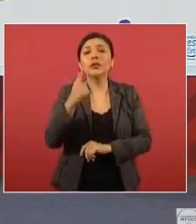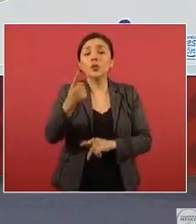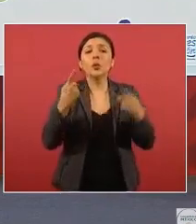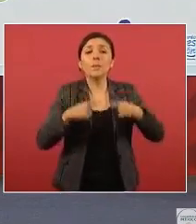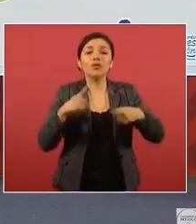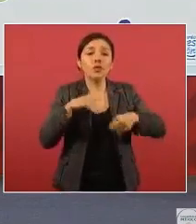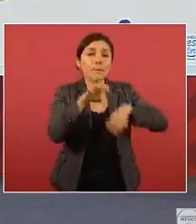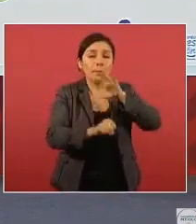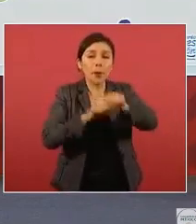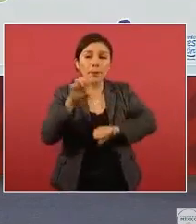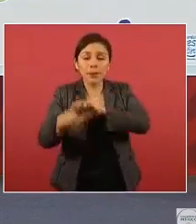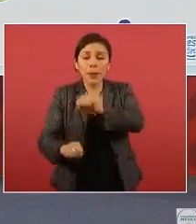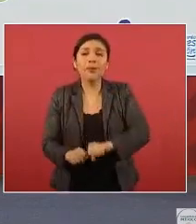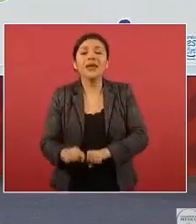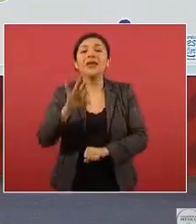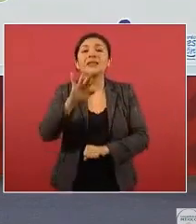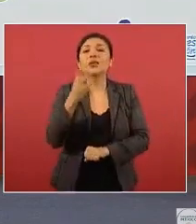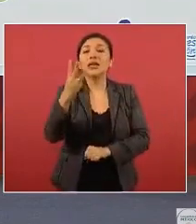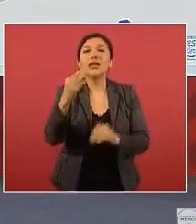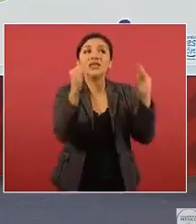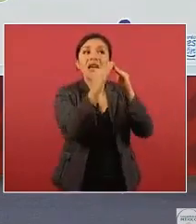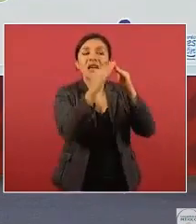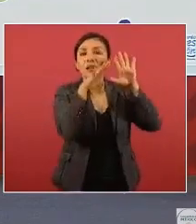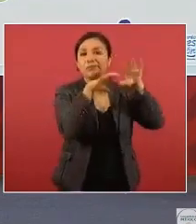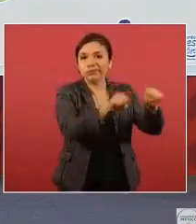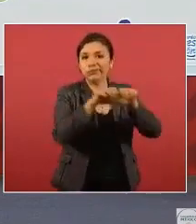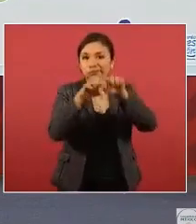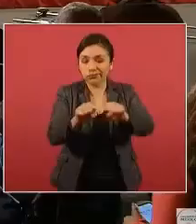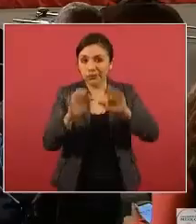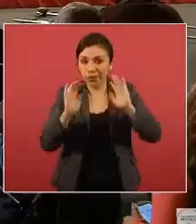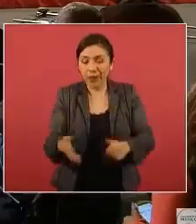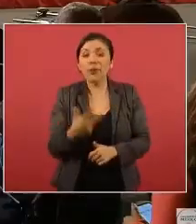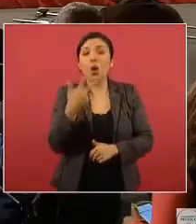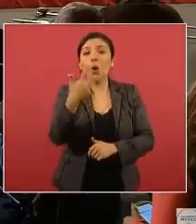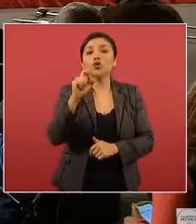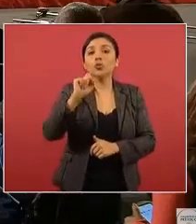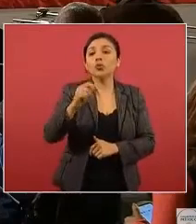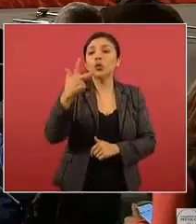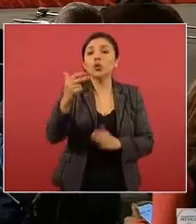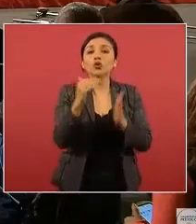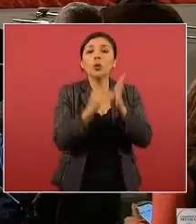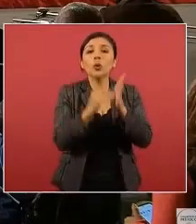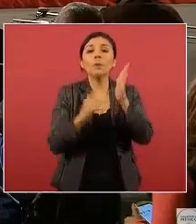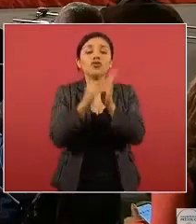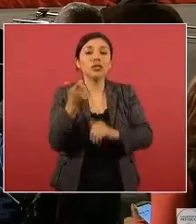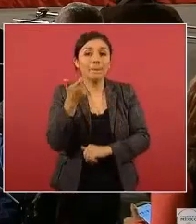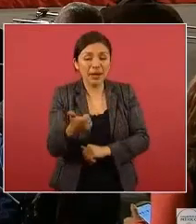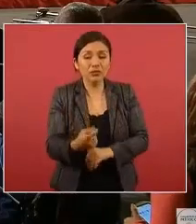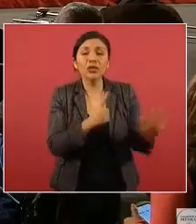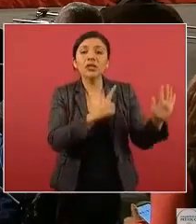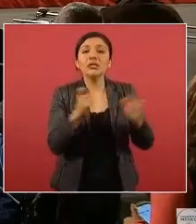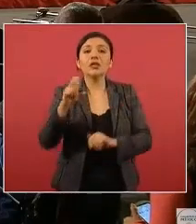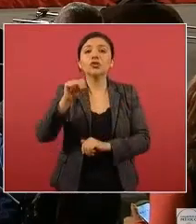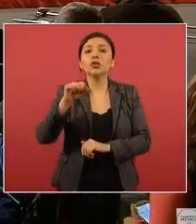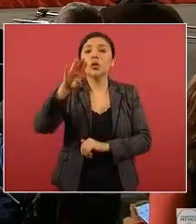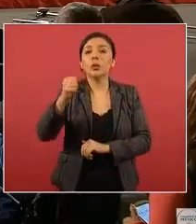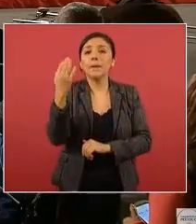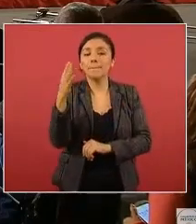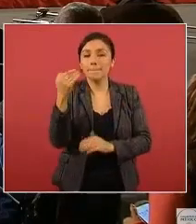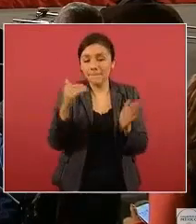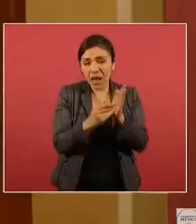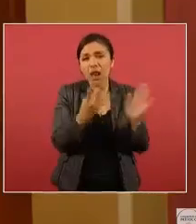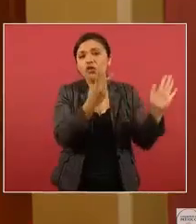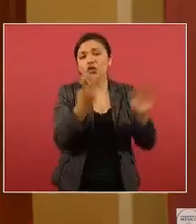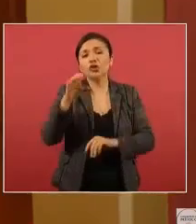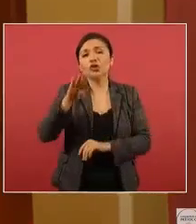detenidos cincuenta y tres inmuebles asegurados 8.8 millones de pesos en 189 mil 293